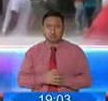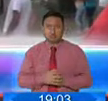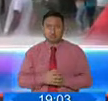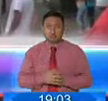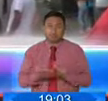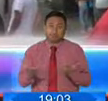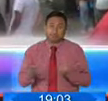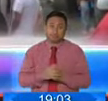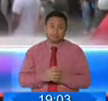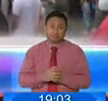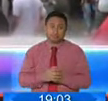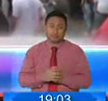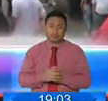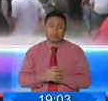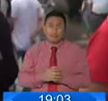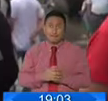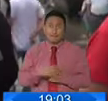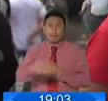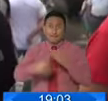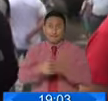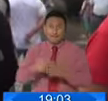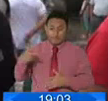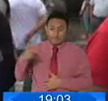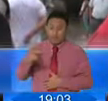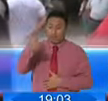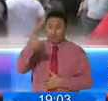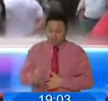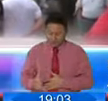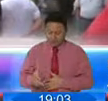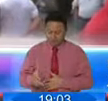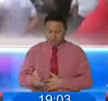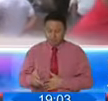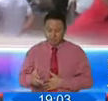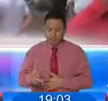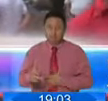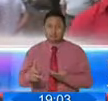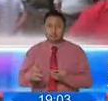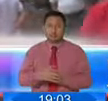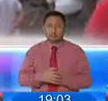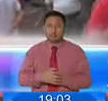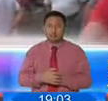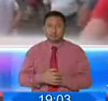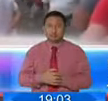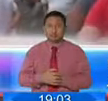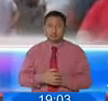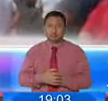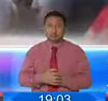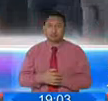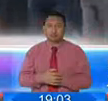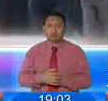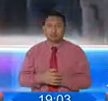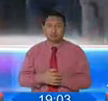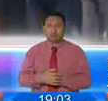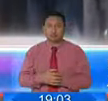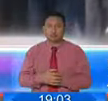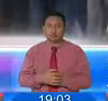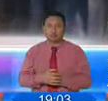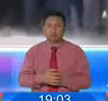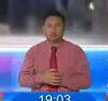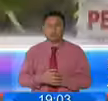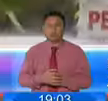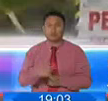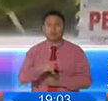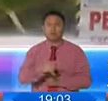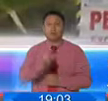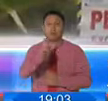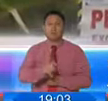ya había cuando ya estaba en el hueco. Entonces yo lo único que por no darme con el muro me abrí y me caí en el hueco. Quienes están encargados